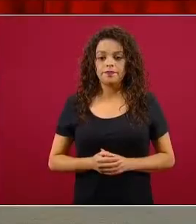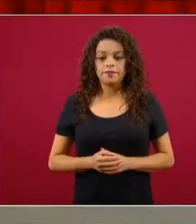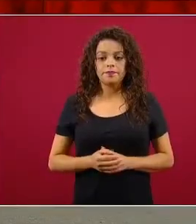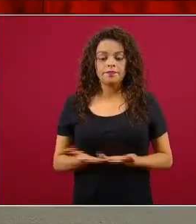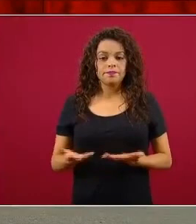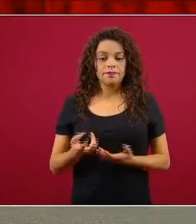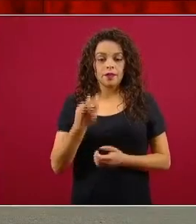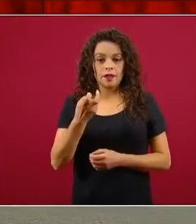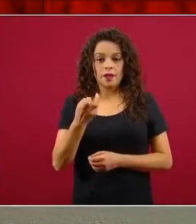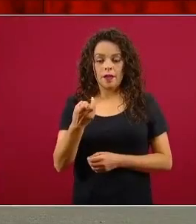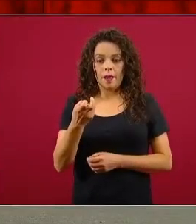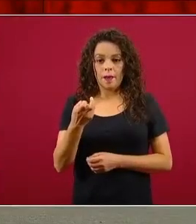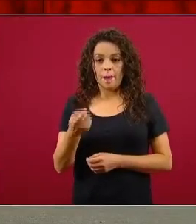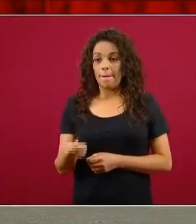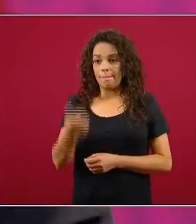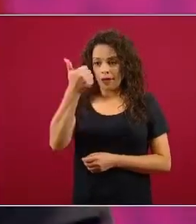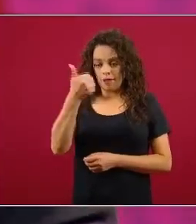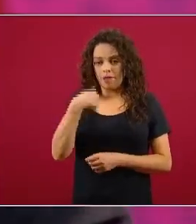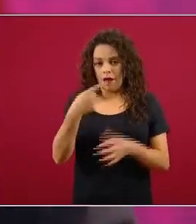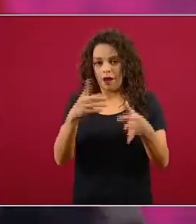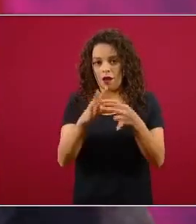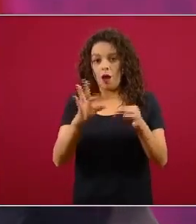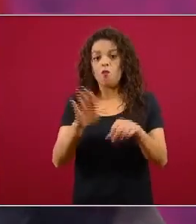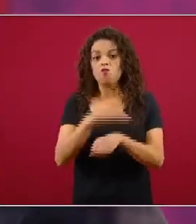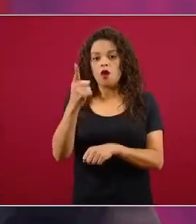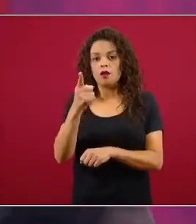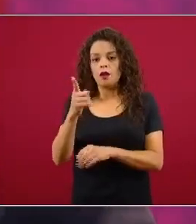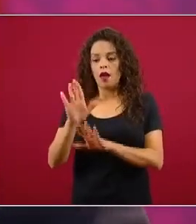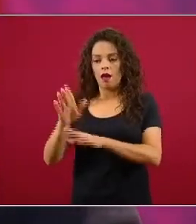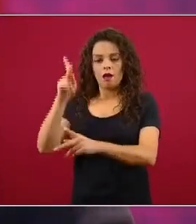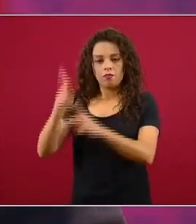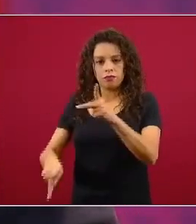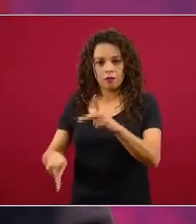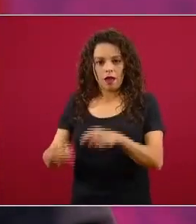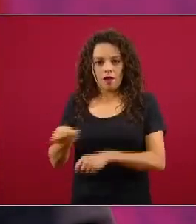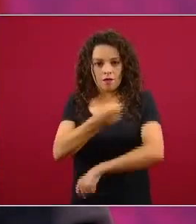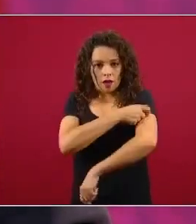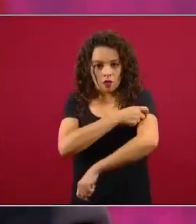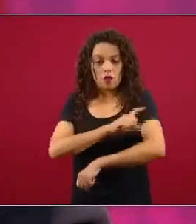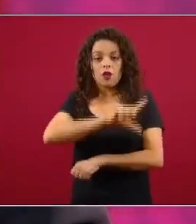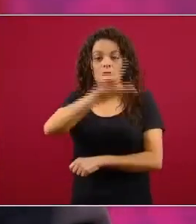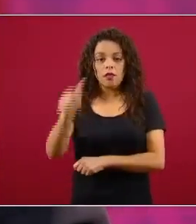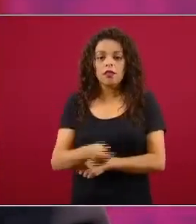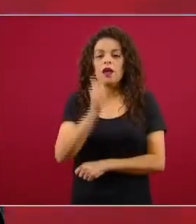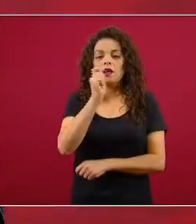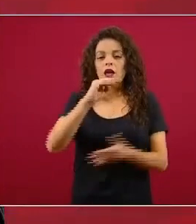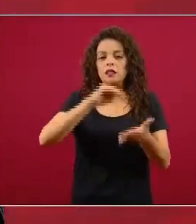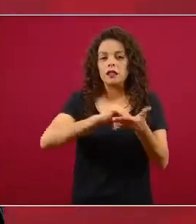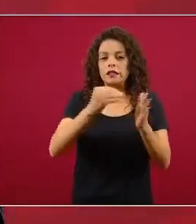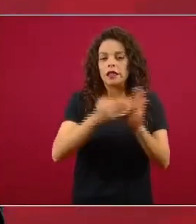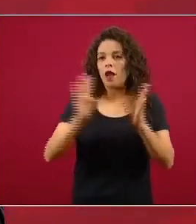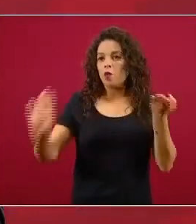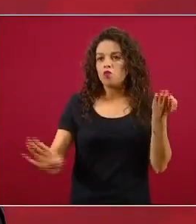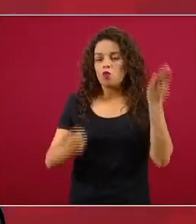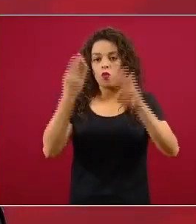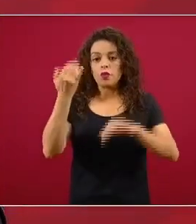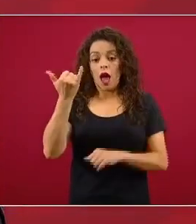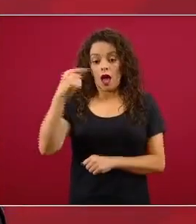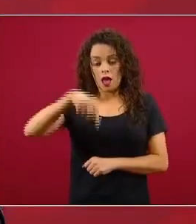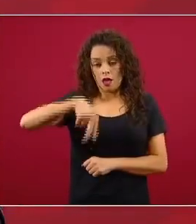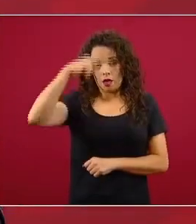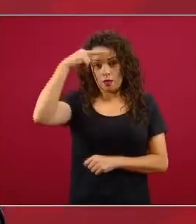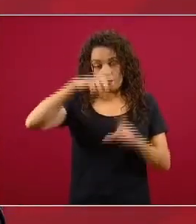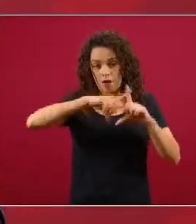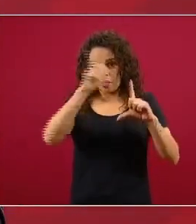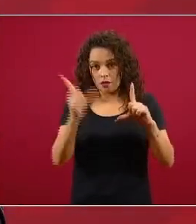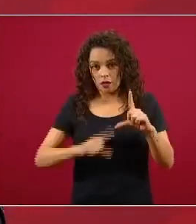Explicando primero por qué se suspendió la vacuna y ahorita abordando más ampliamente cuáles son las estrategias mundiales y nacionales de eliminación